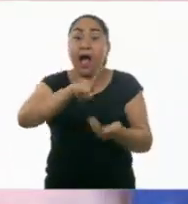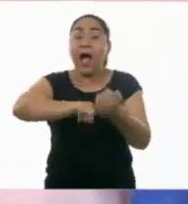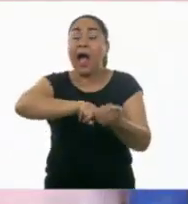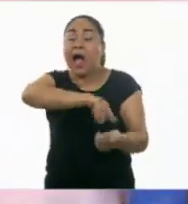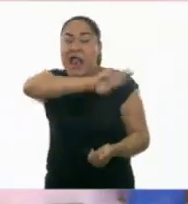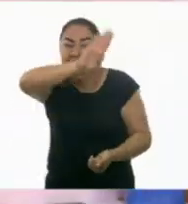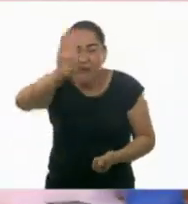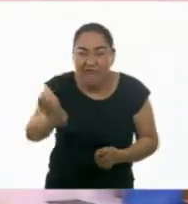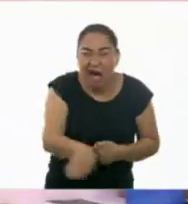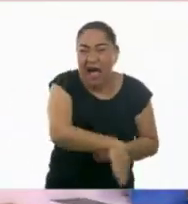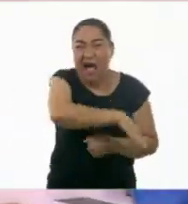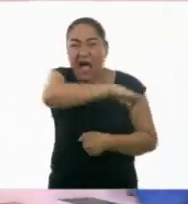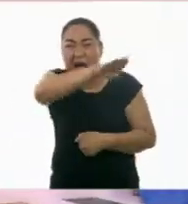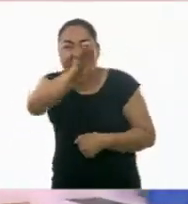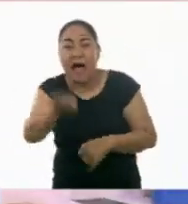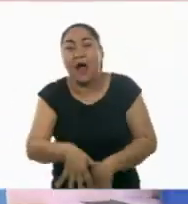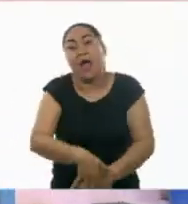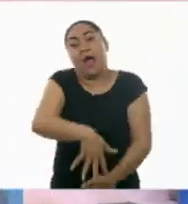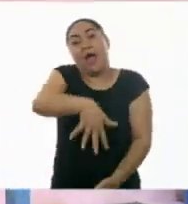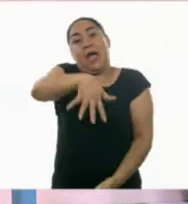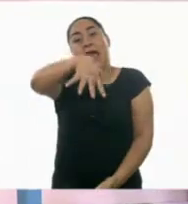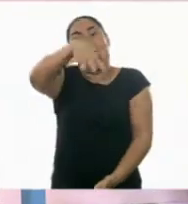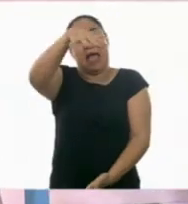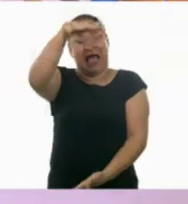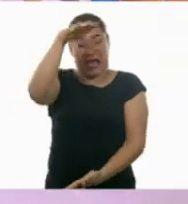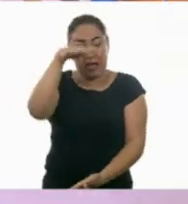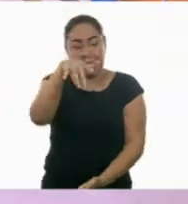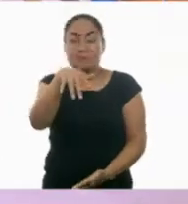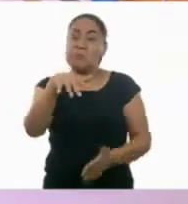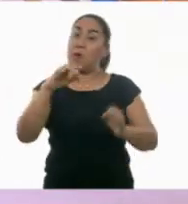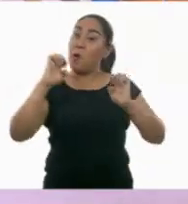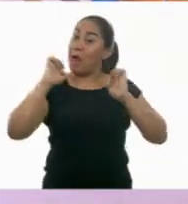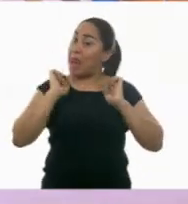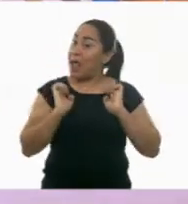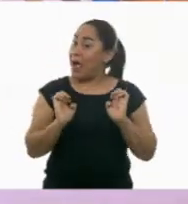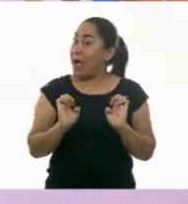elefante gigante que era muy elegante.